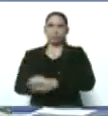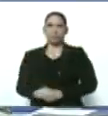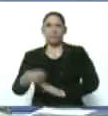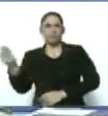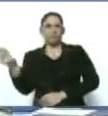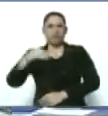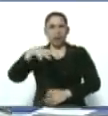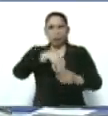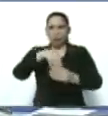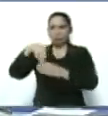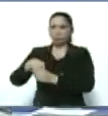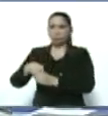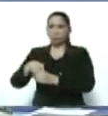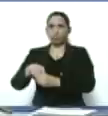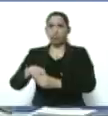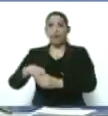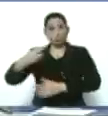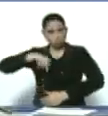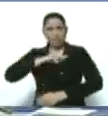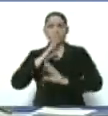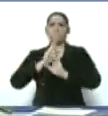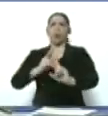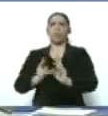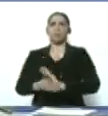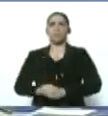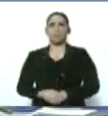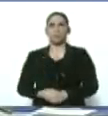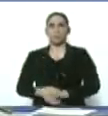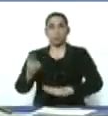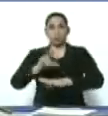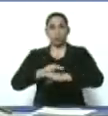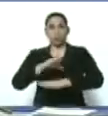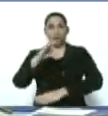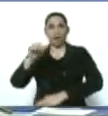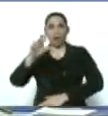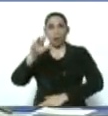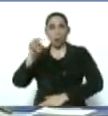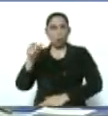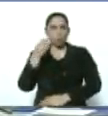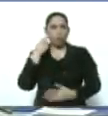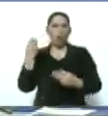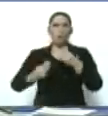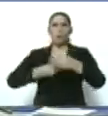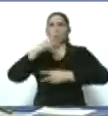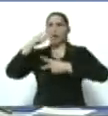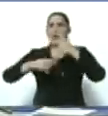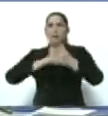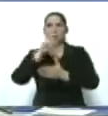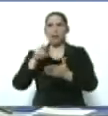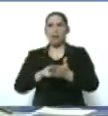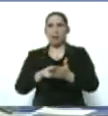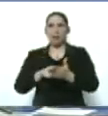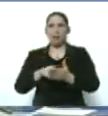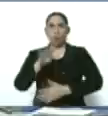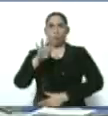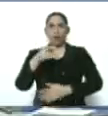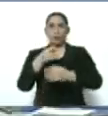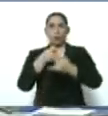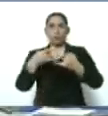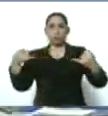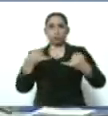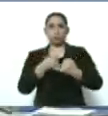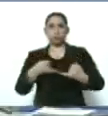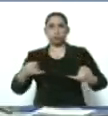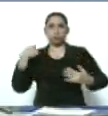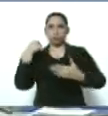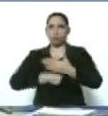más cuarentena. Esa es nuestra respuesta. Doctor Carlos Alvarado, ¿cómo marcha el plan general de las 4 líneas en